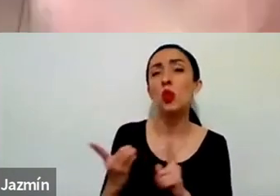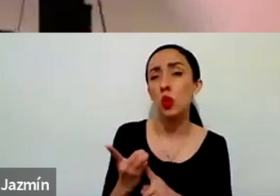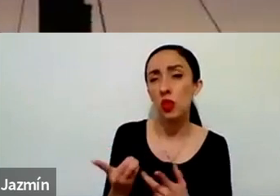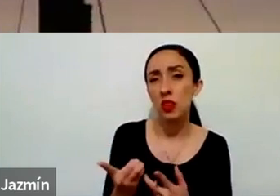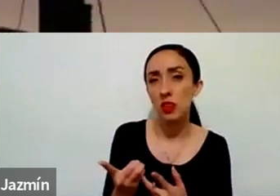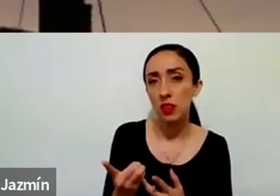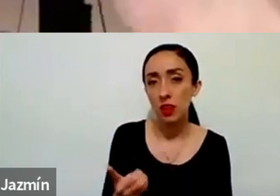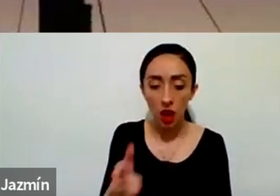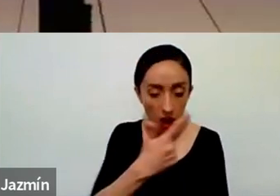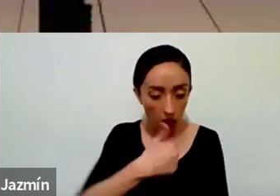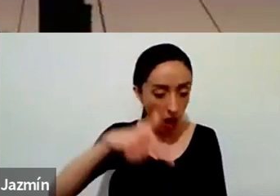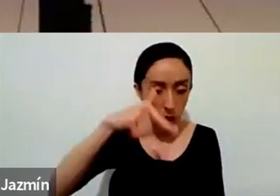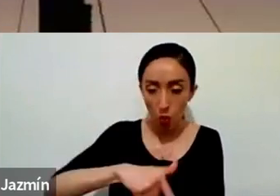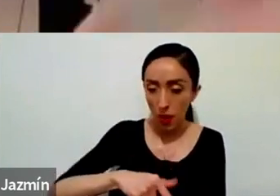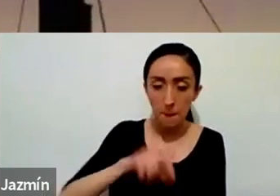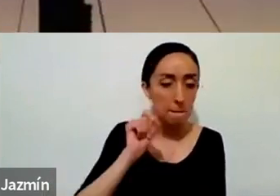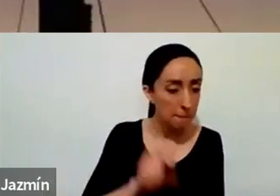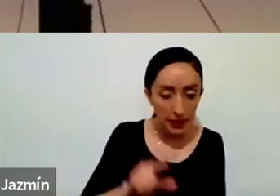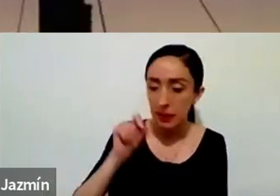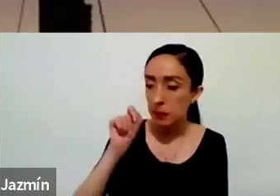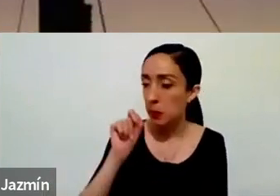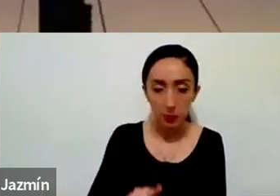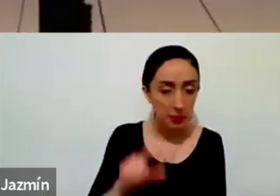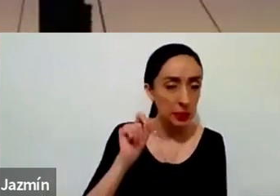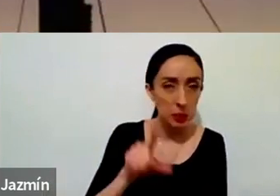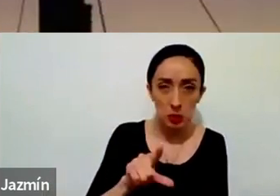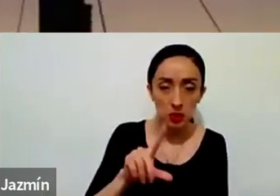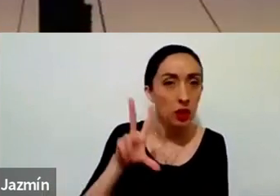Moisés viajó a un lugar santo para el encuentro.